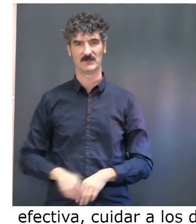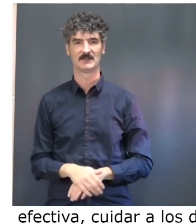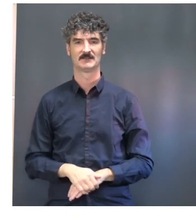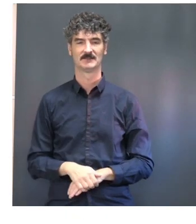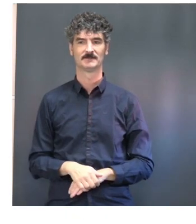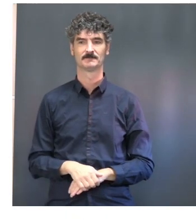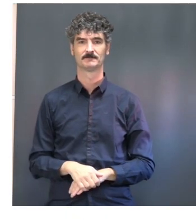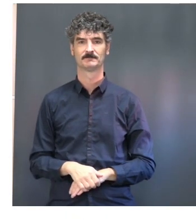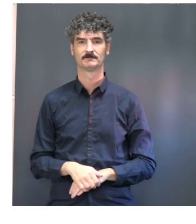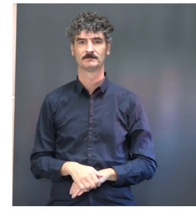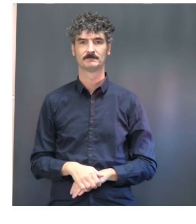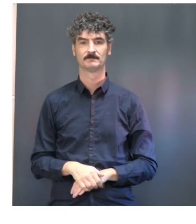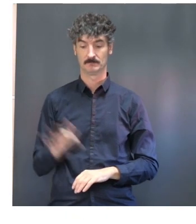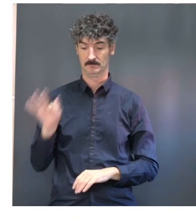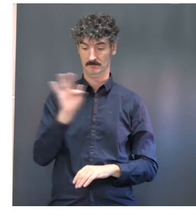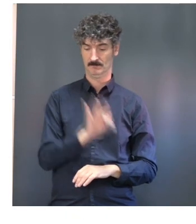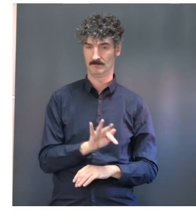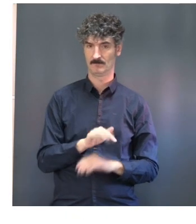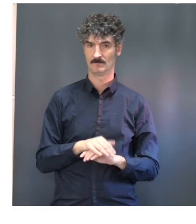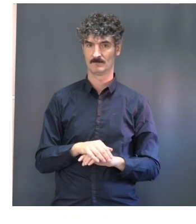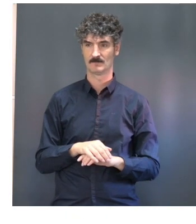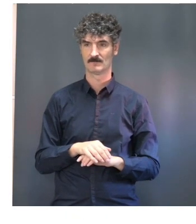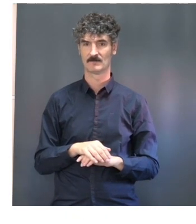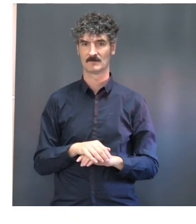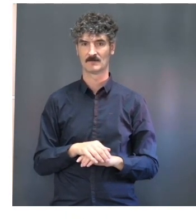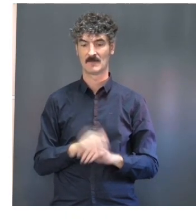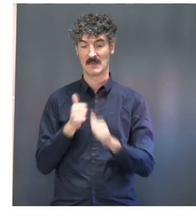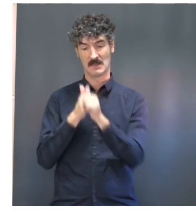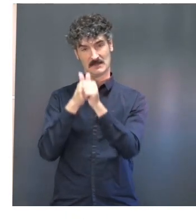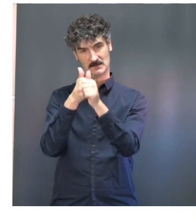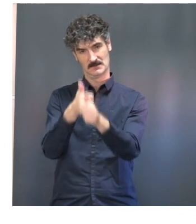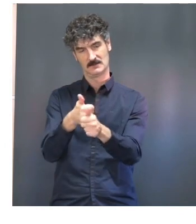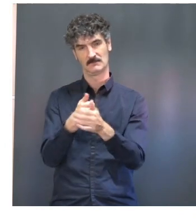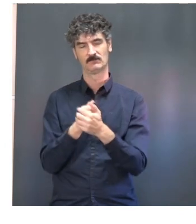Sí, por ser un poco, seguir la línea, ¿no?